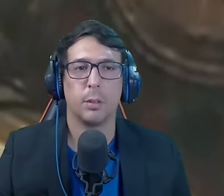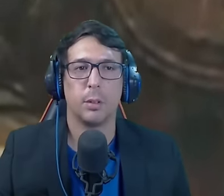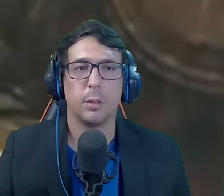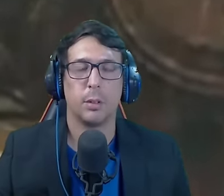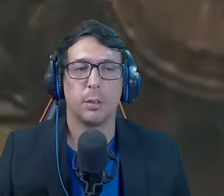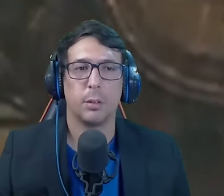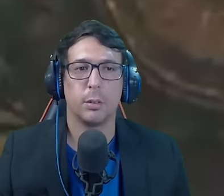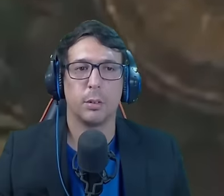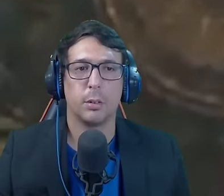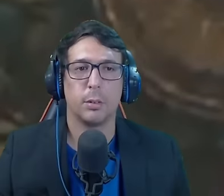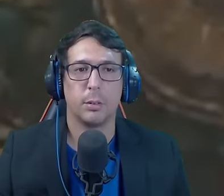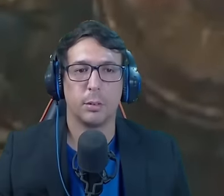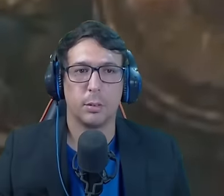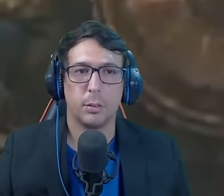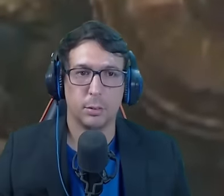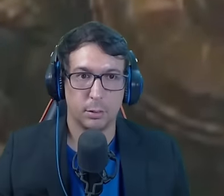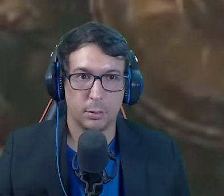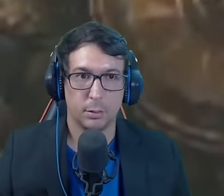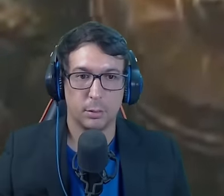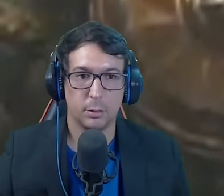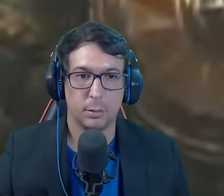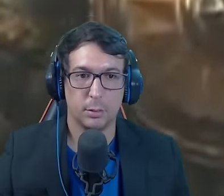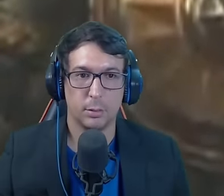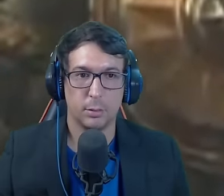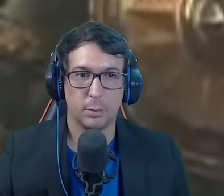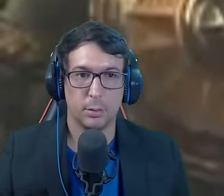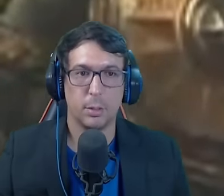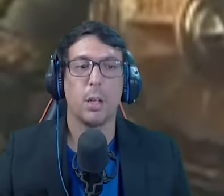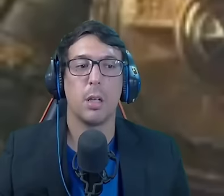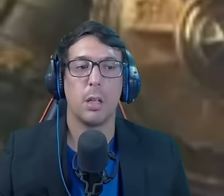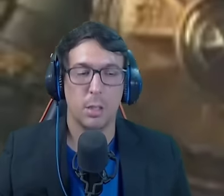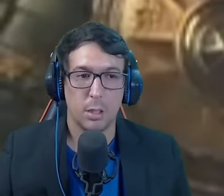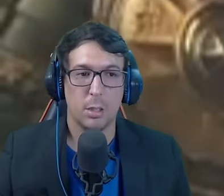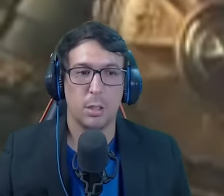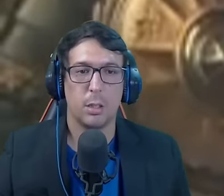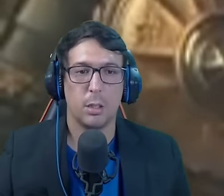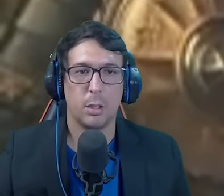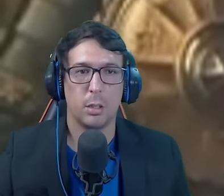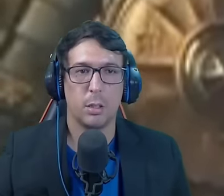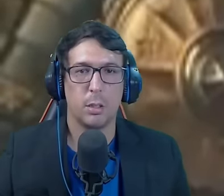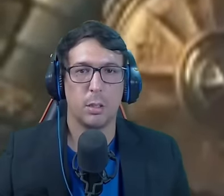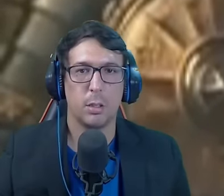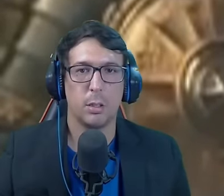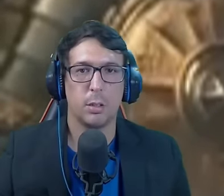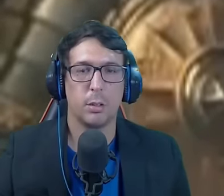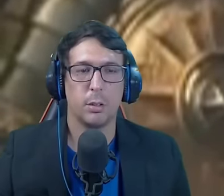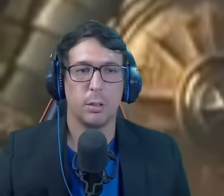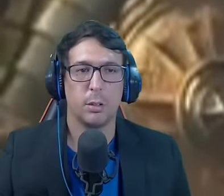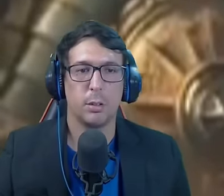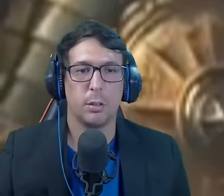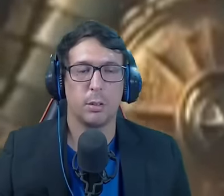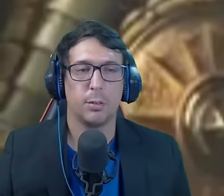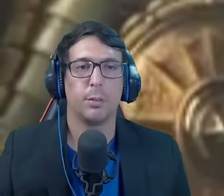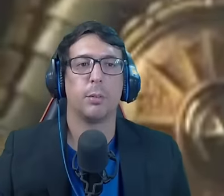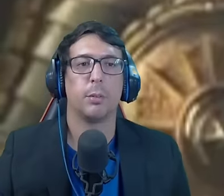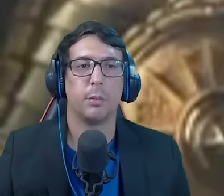1536, Diego de Almagro y sus huestes llegaron al Valle del Copiapó desde Cusco, a través del complejo Camino de los Andes, motivados por las